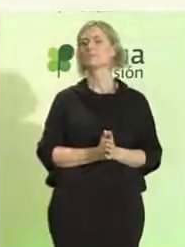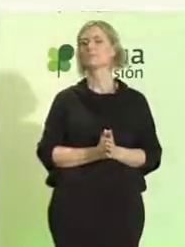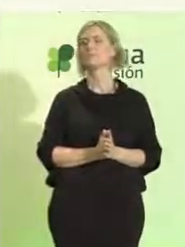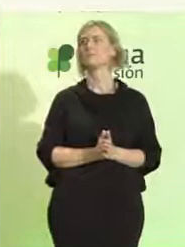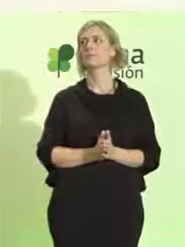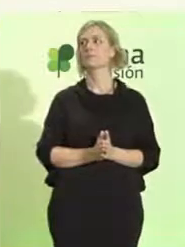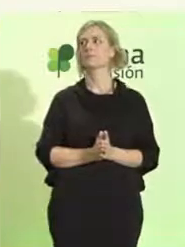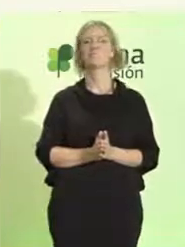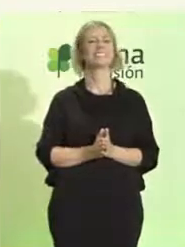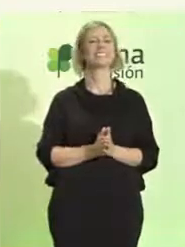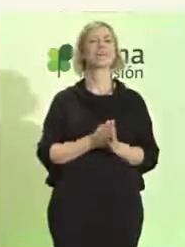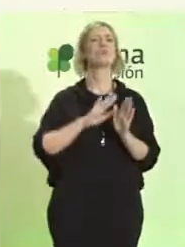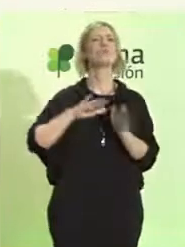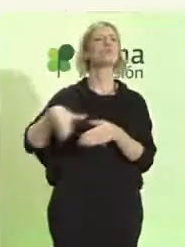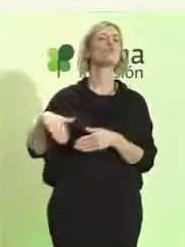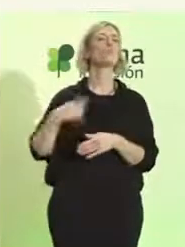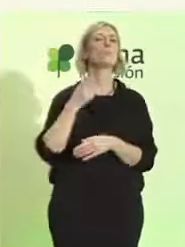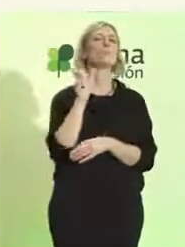Y la última,